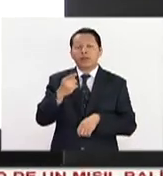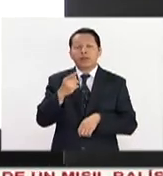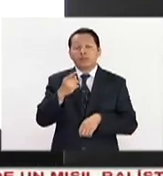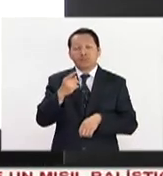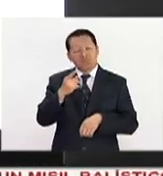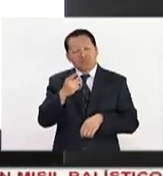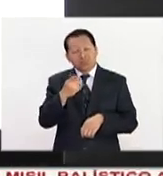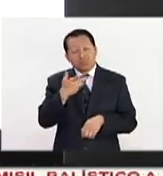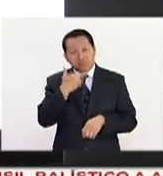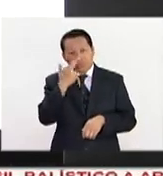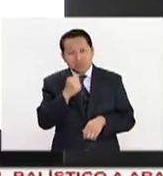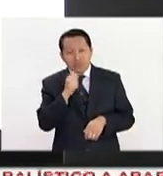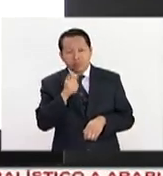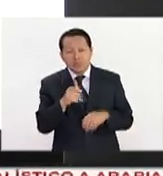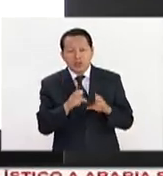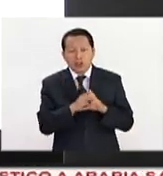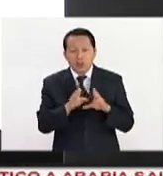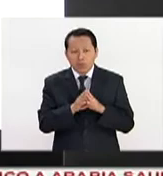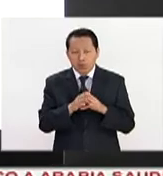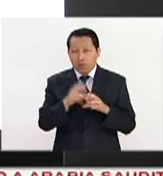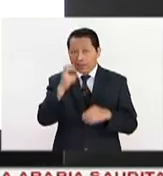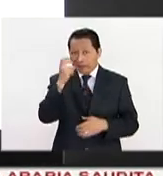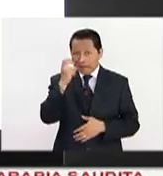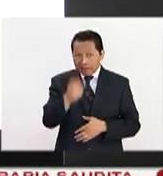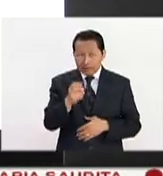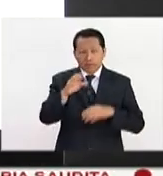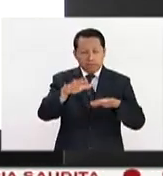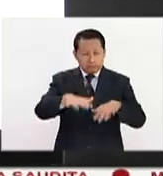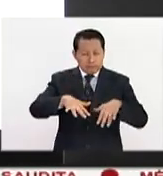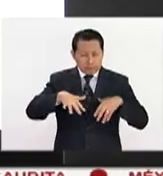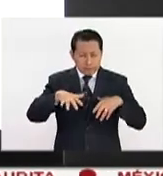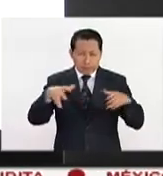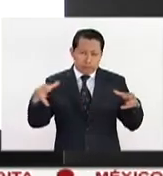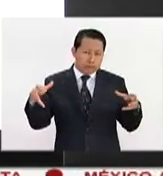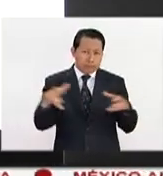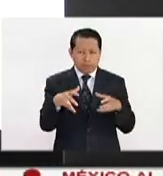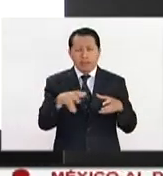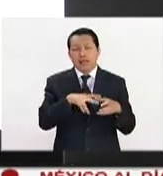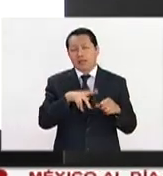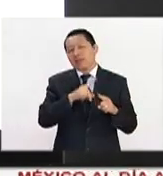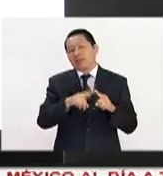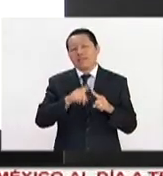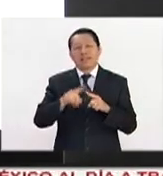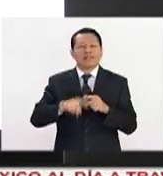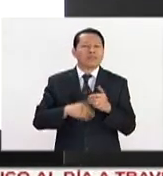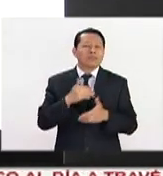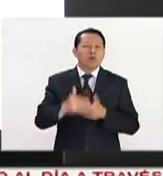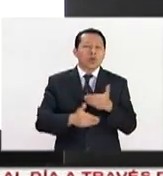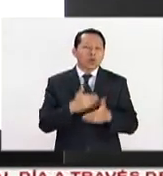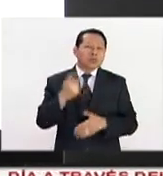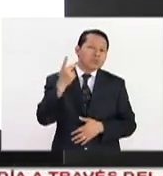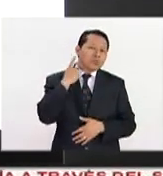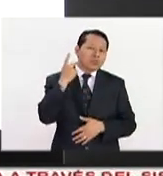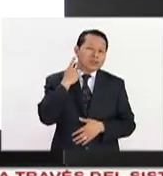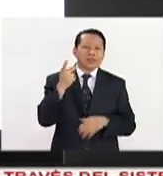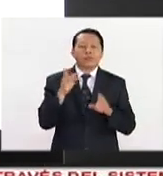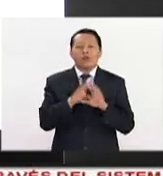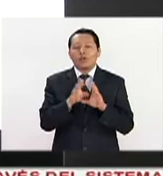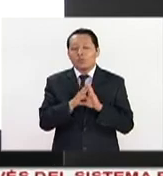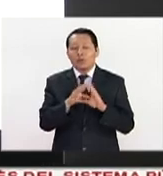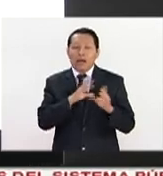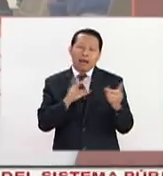dices, al margen de esta cumbre, pues se llevan a cabo distintos procesos políticos,